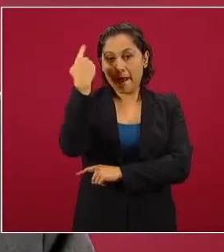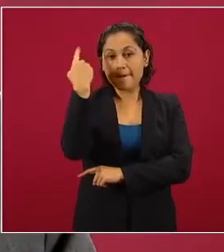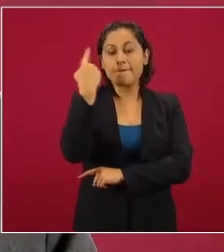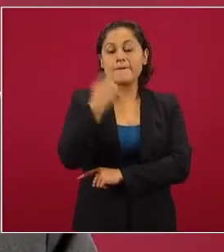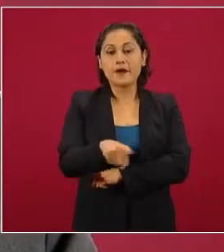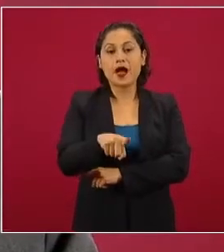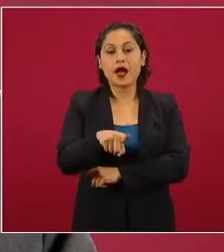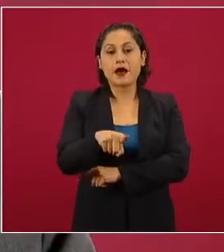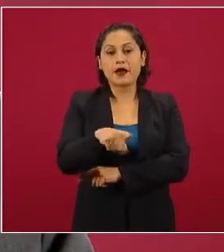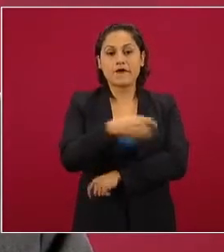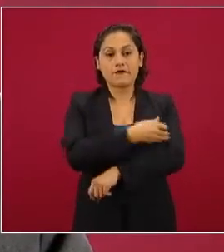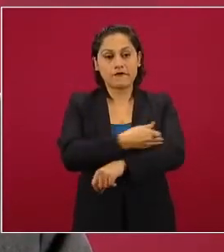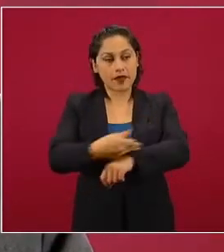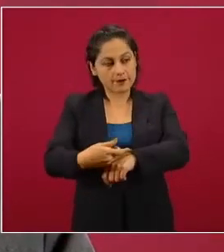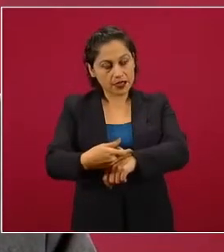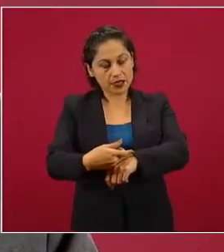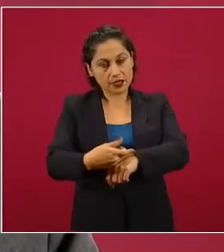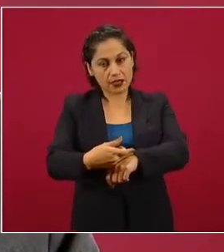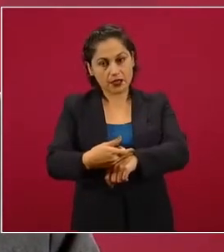de